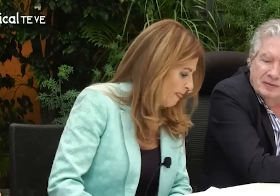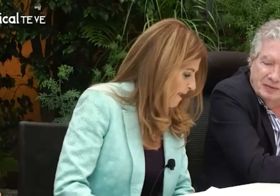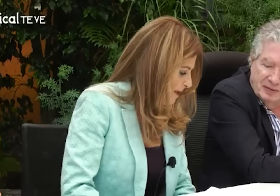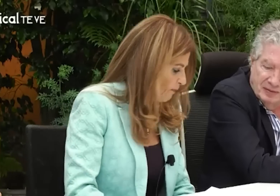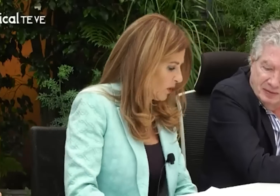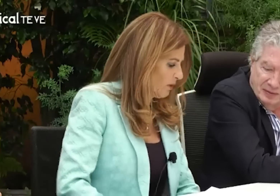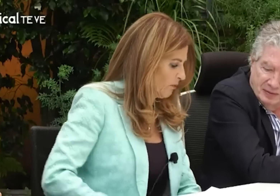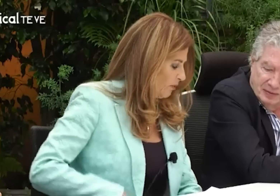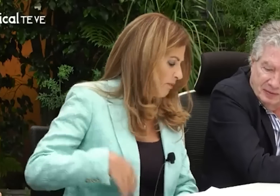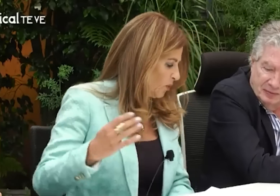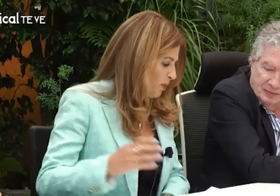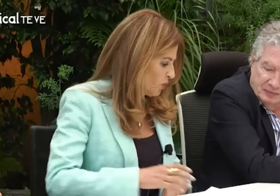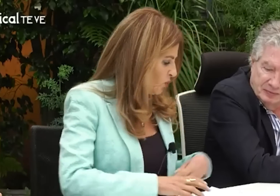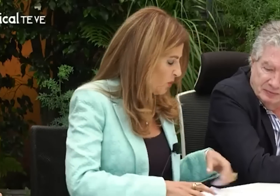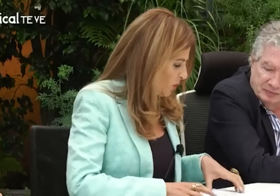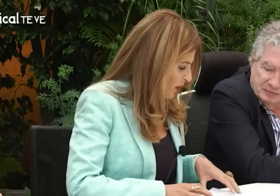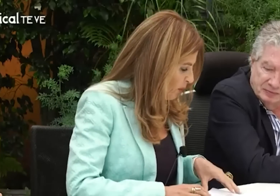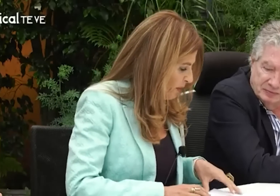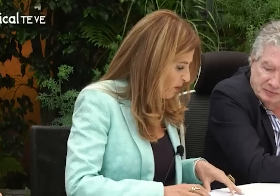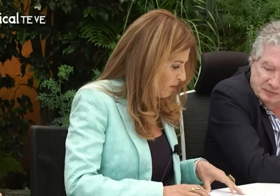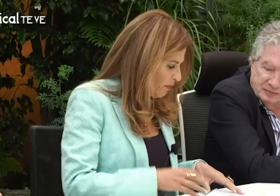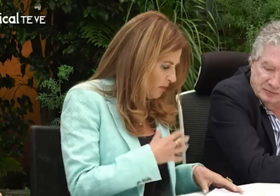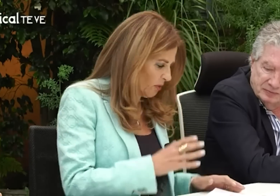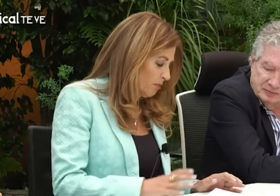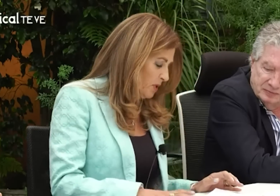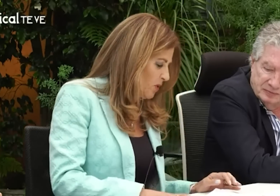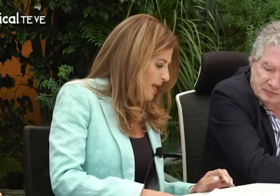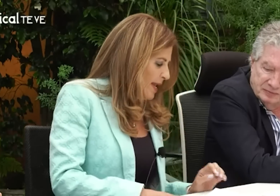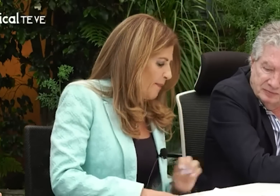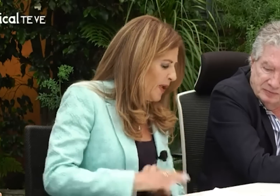Bueno, tuvimos un error técnico, perdón,